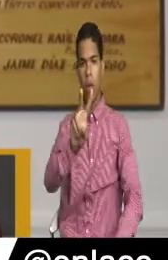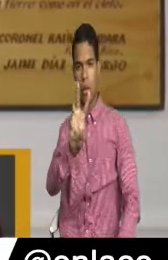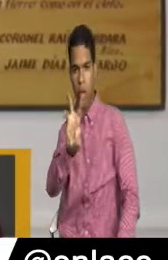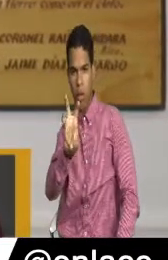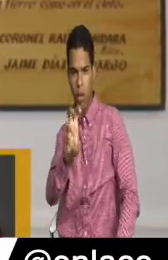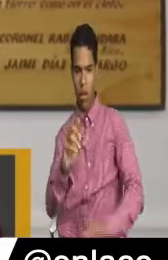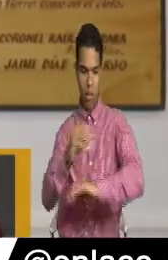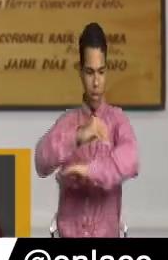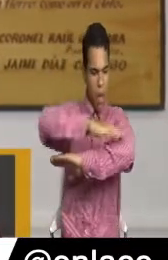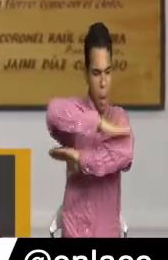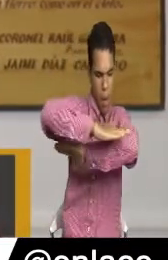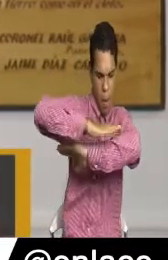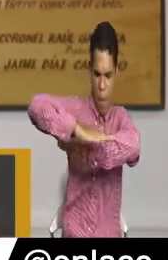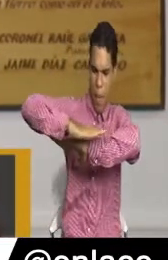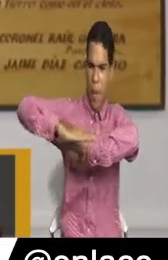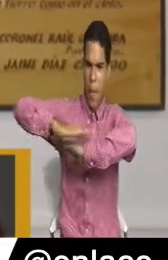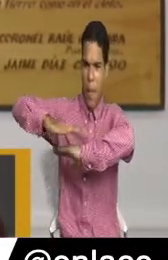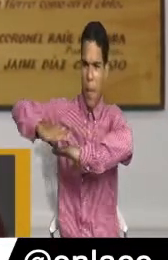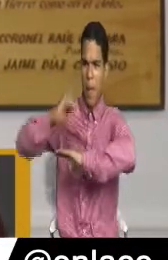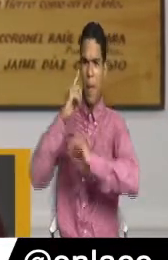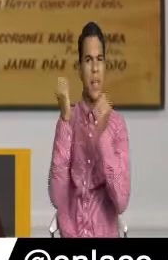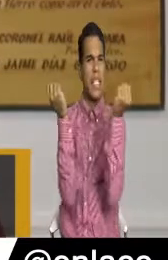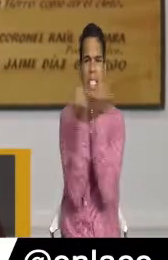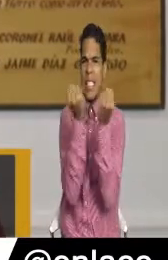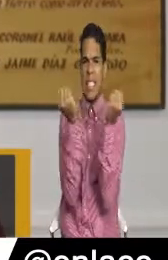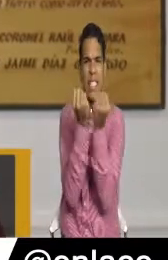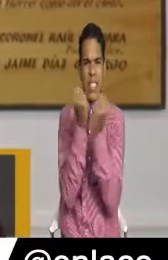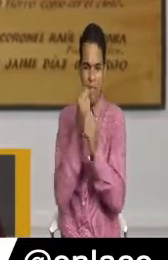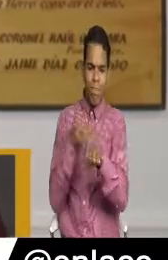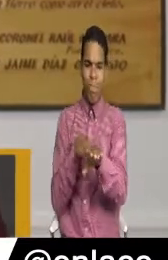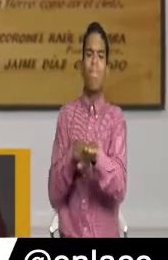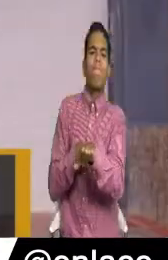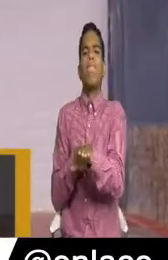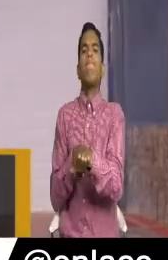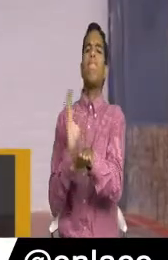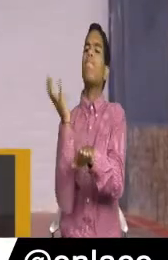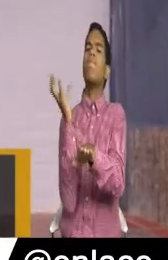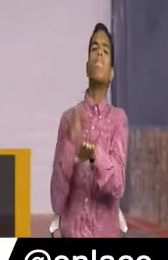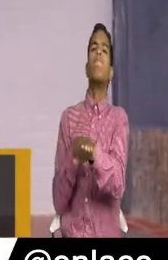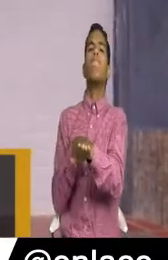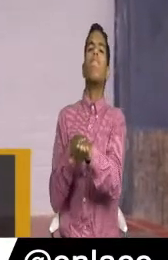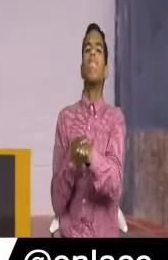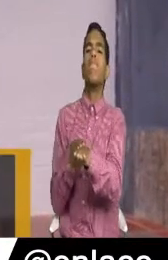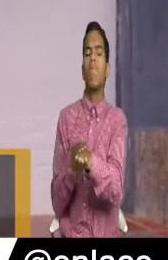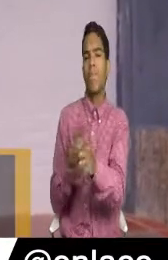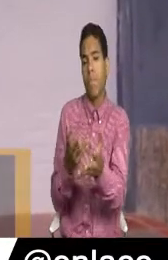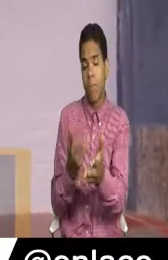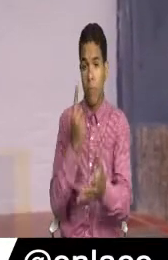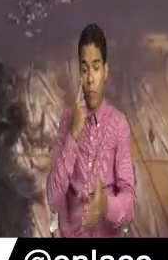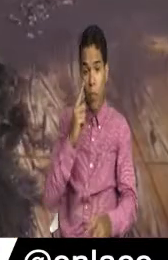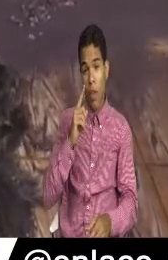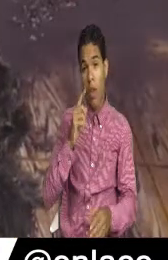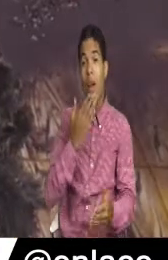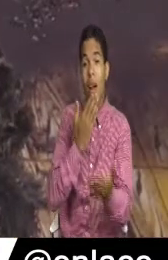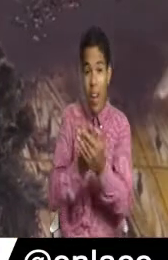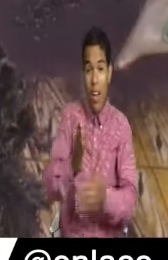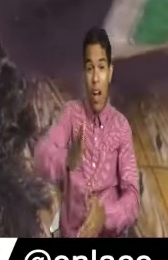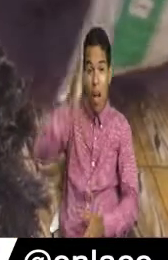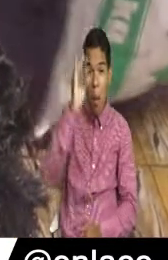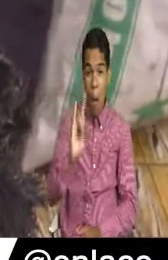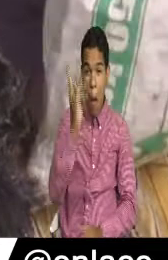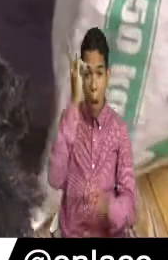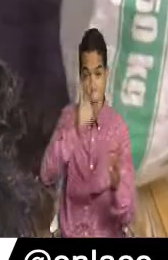nuestra máquina agilizar y llegar oportunamente a cubrir ese incidente en el barrio Buenavista. Por fortuna, en ese incendio no se presentaron víctimas, solo